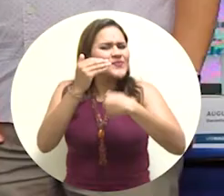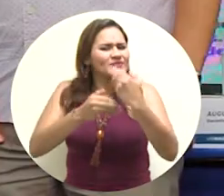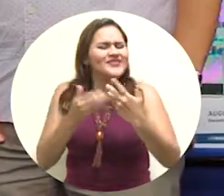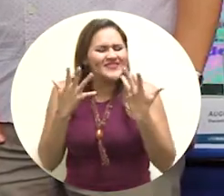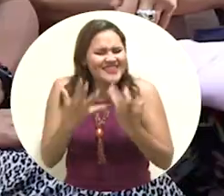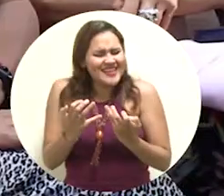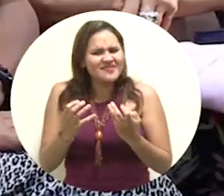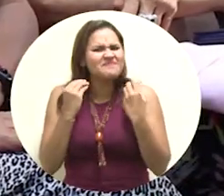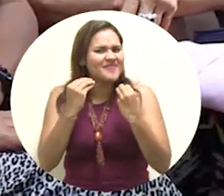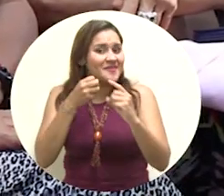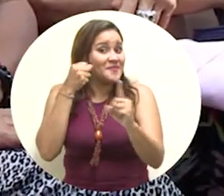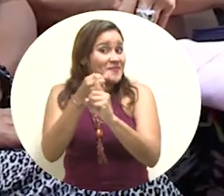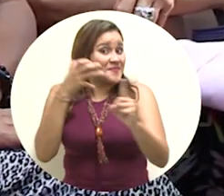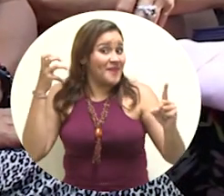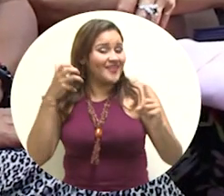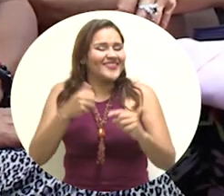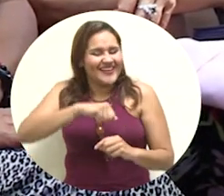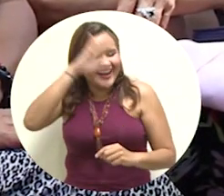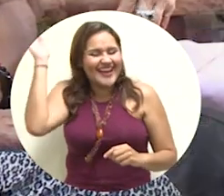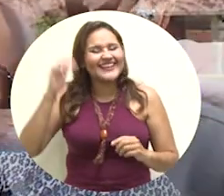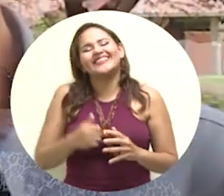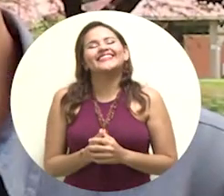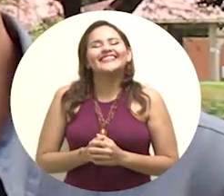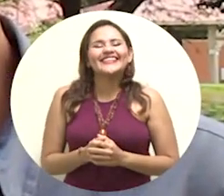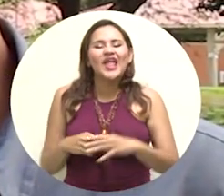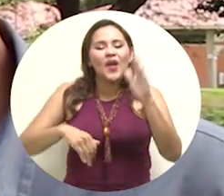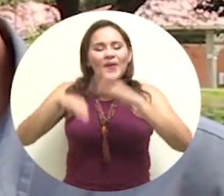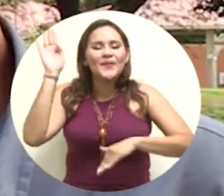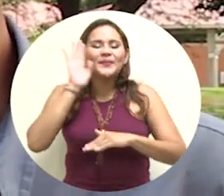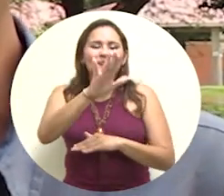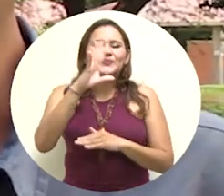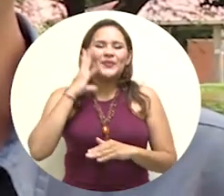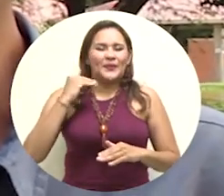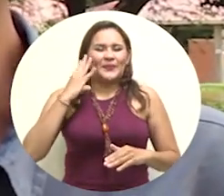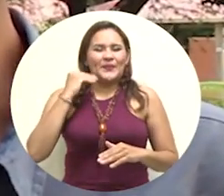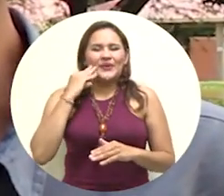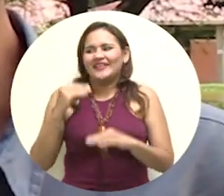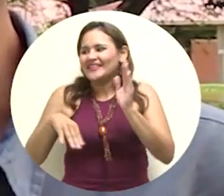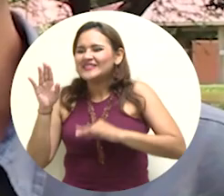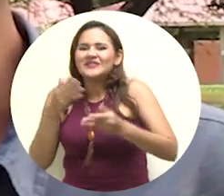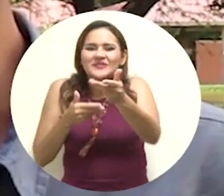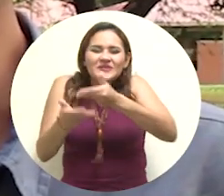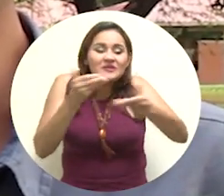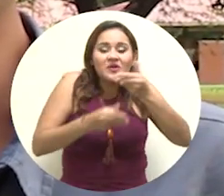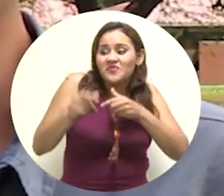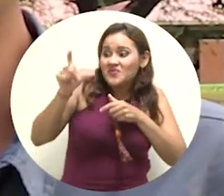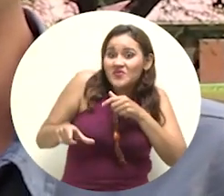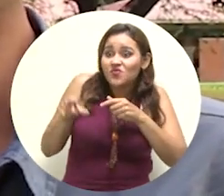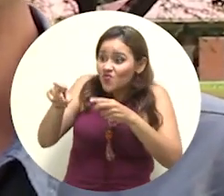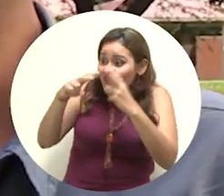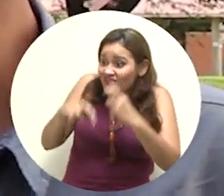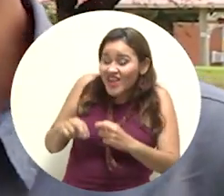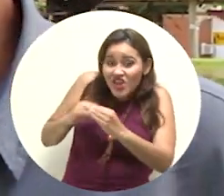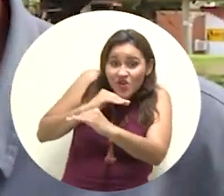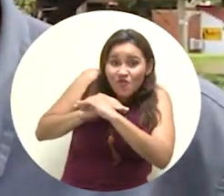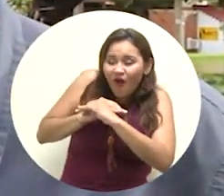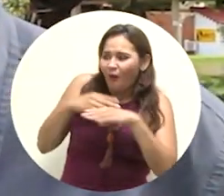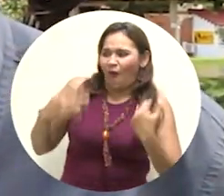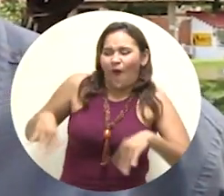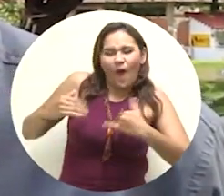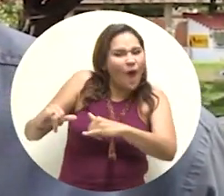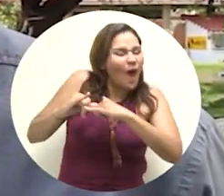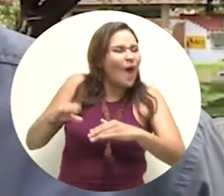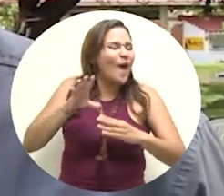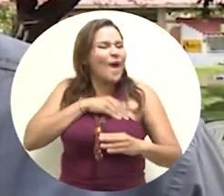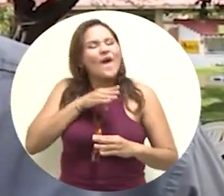la que le hemos hecho mucho esfuerzo desde hace mucho tiempo. Fue una experiencia de compartir con otros investigadores y creo que más encuentros como